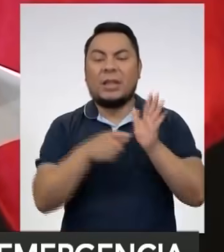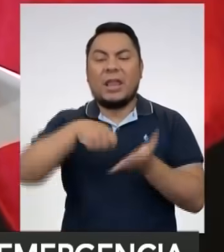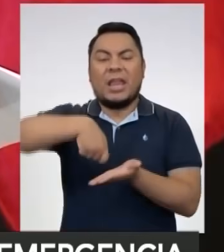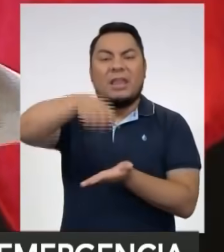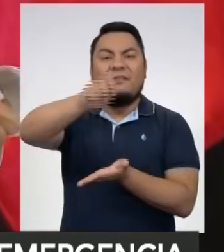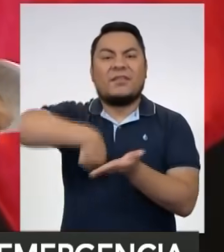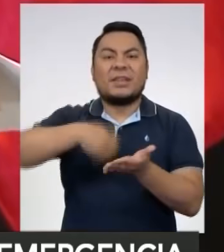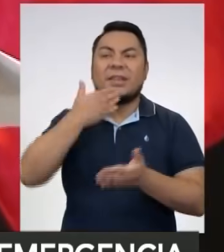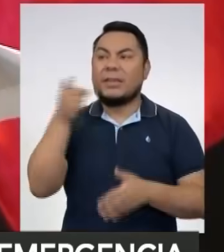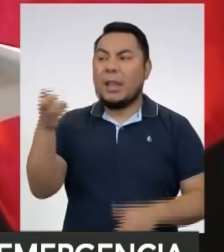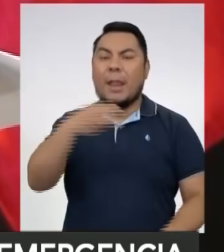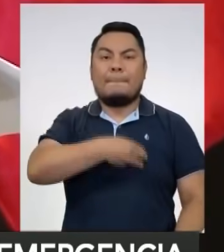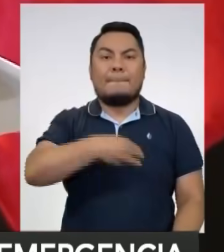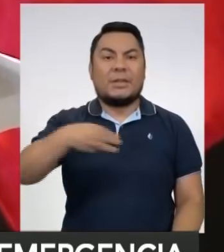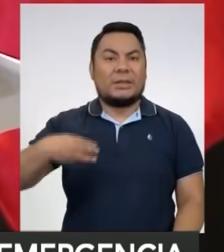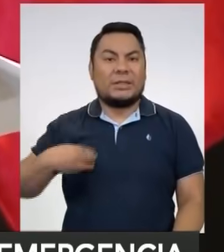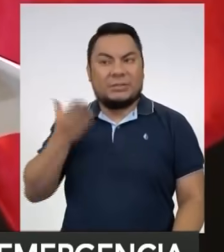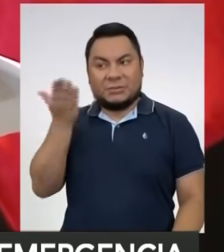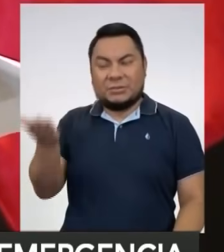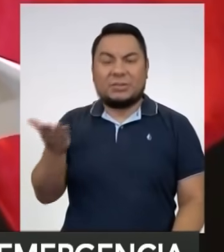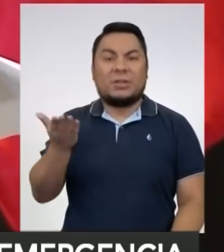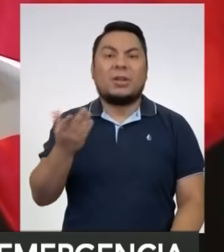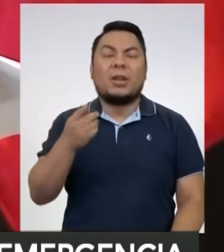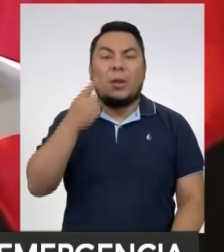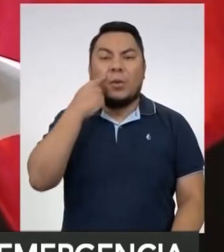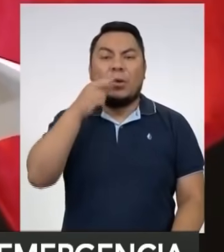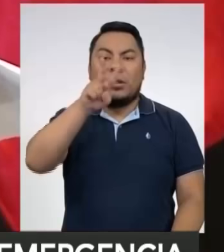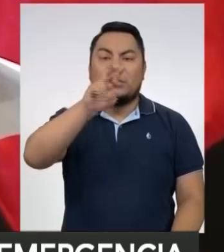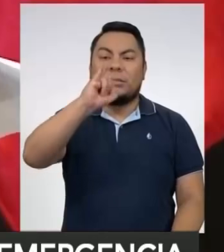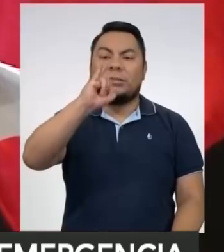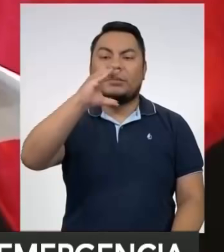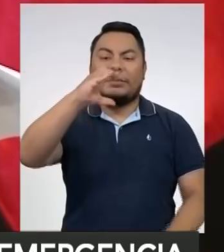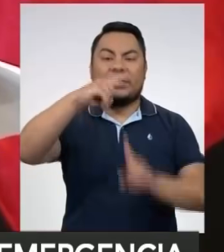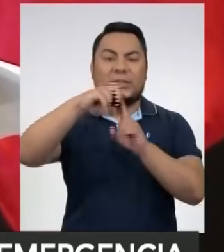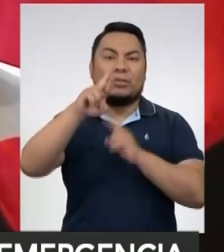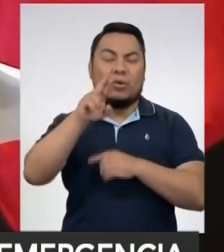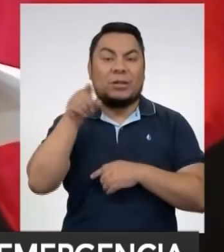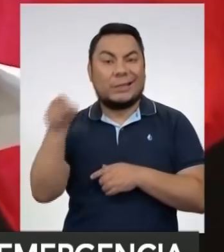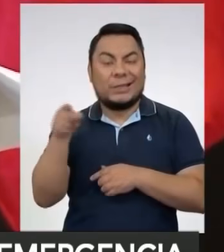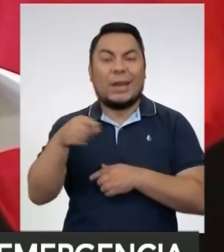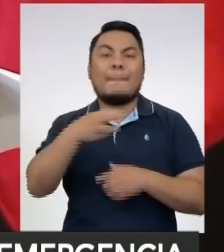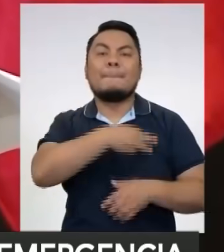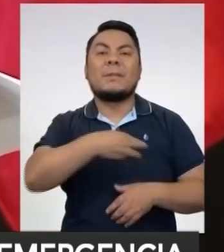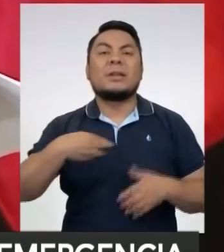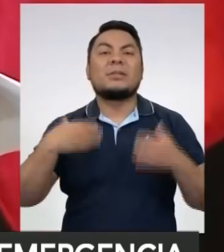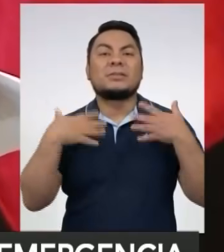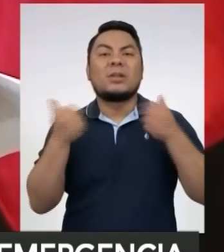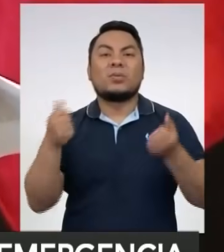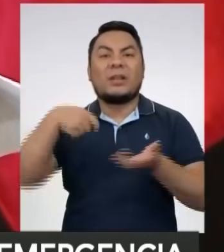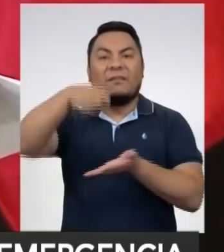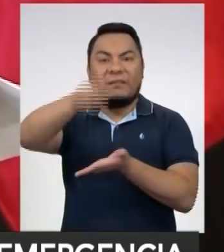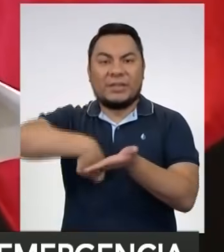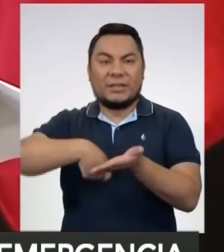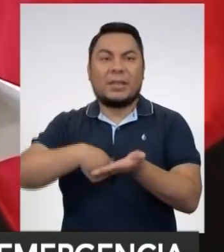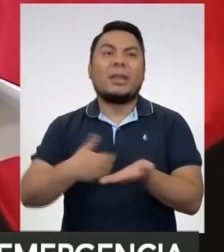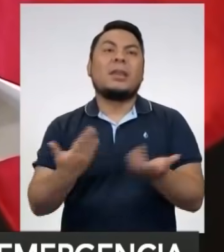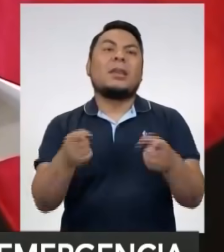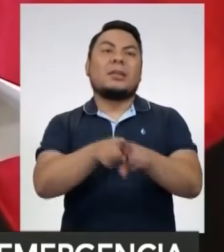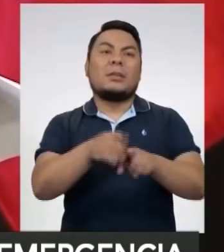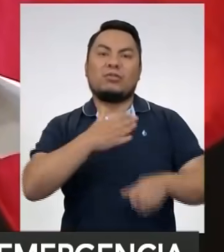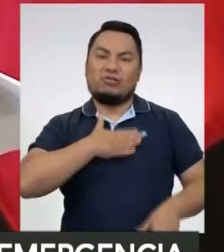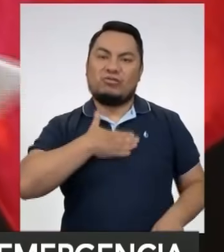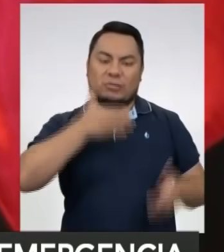firma del ministro Víctor Zamora, ministro de Salud, y obviamente la firma del